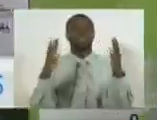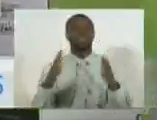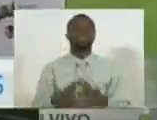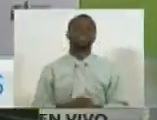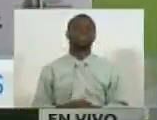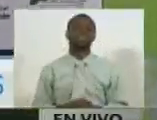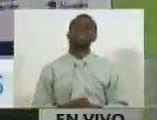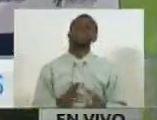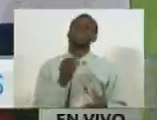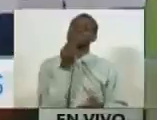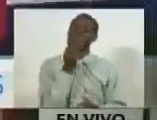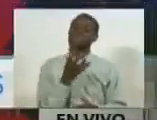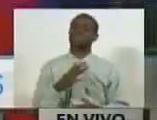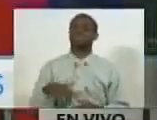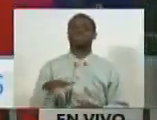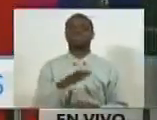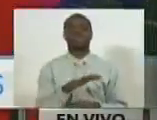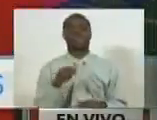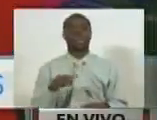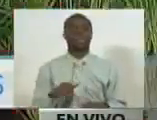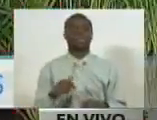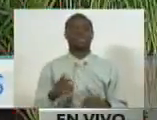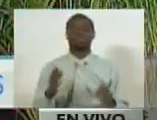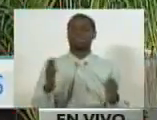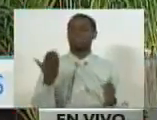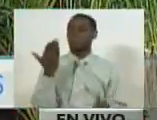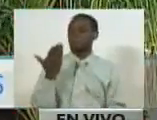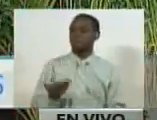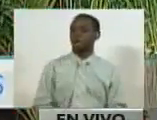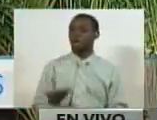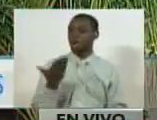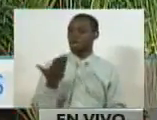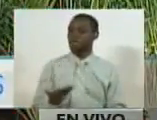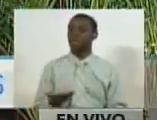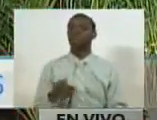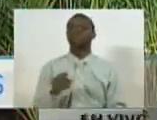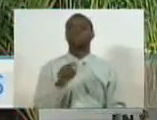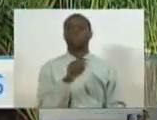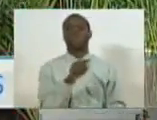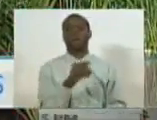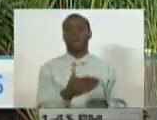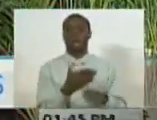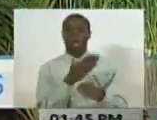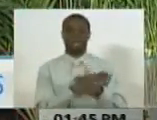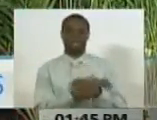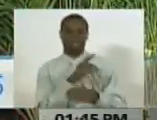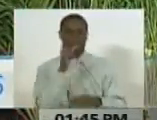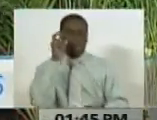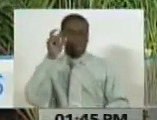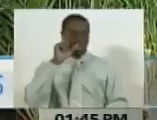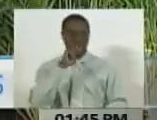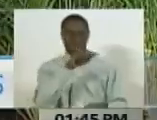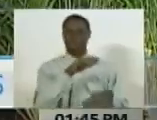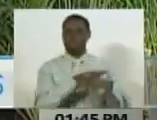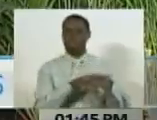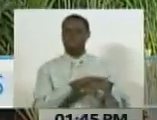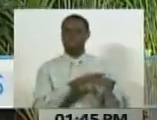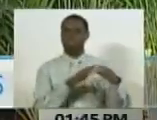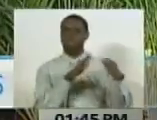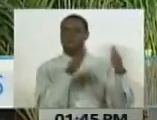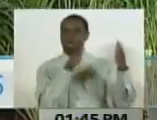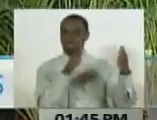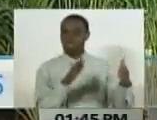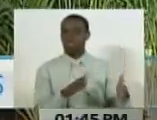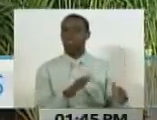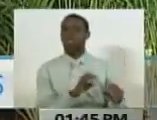Bueno, este acto es muy importante, como yo le decía al compañero Elías Agua, ministro del Poder